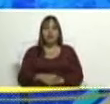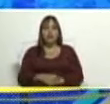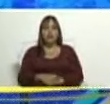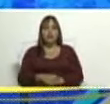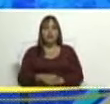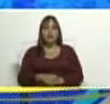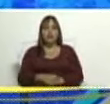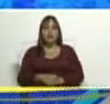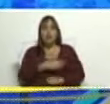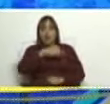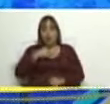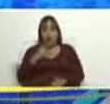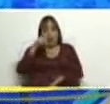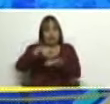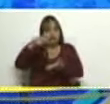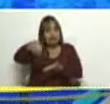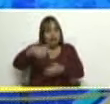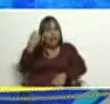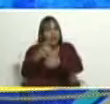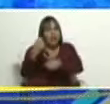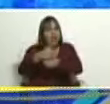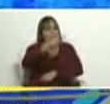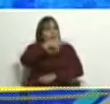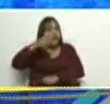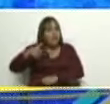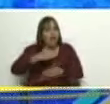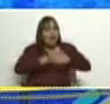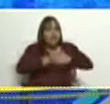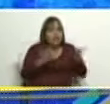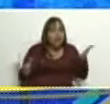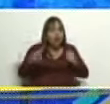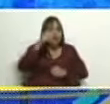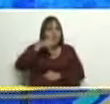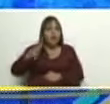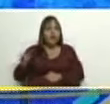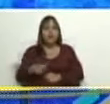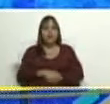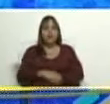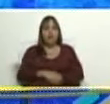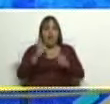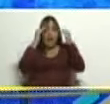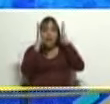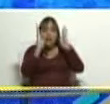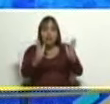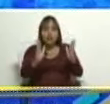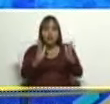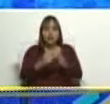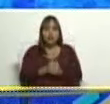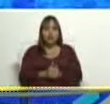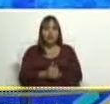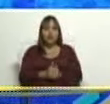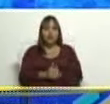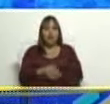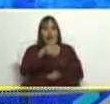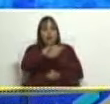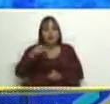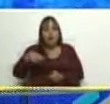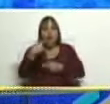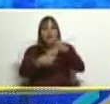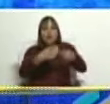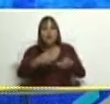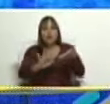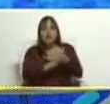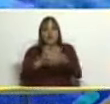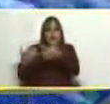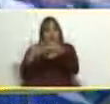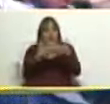Nosotros estamos aquí para trabajar por el pueblo, para servir al pueblo y para atender a las víctimas de la guerra económica y